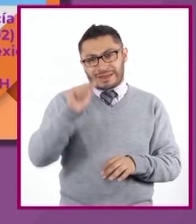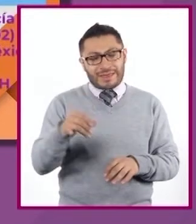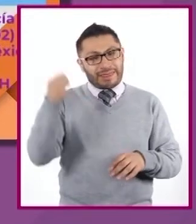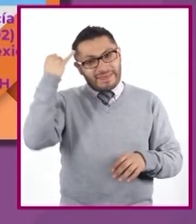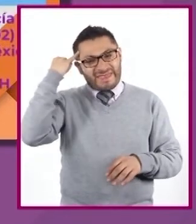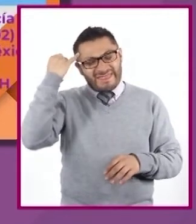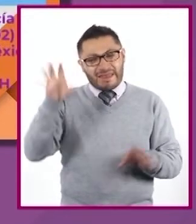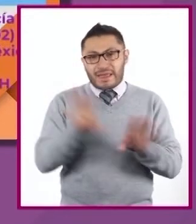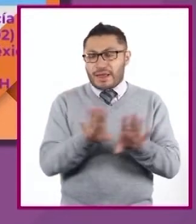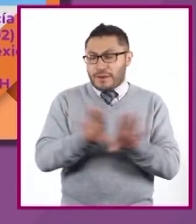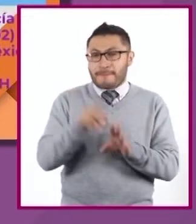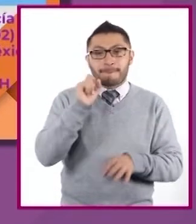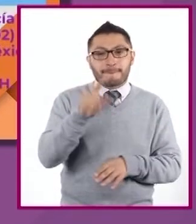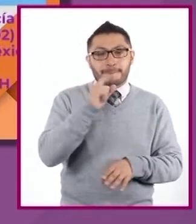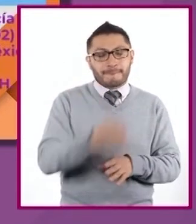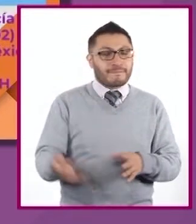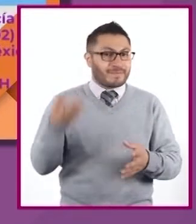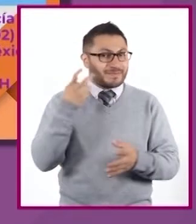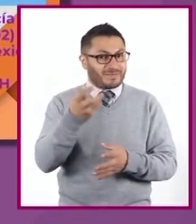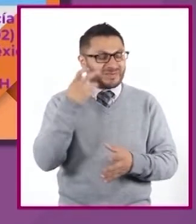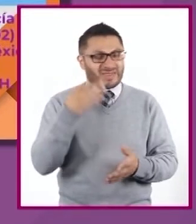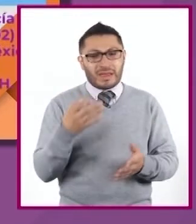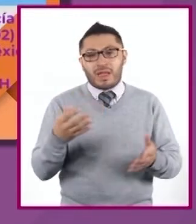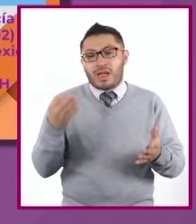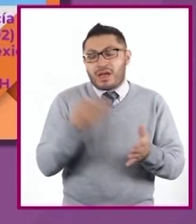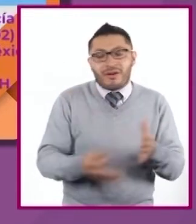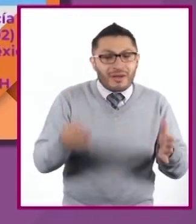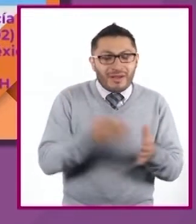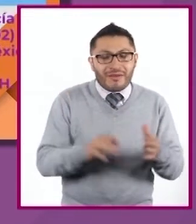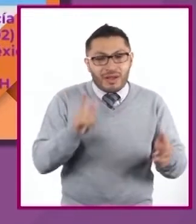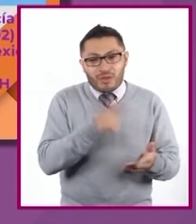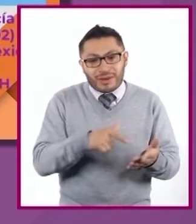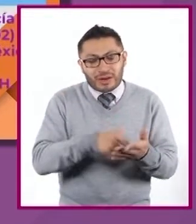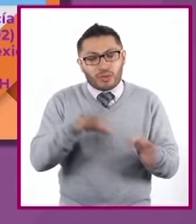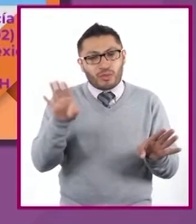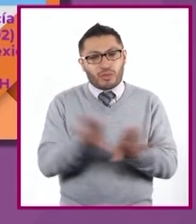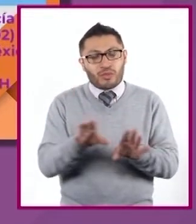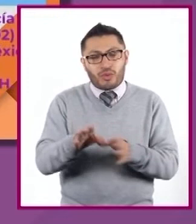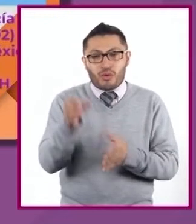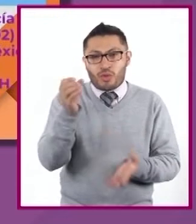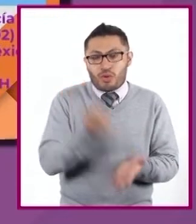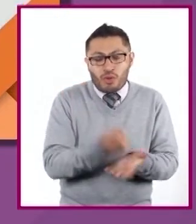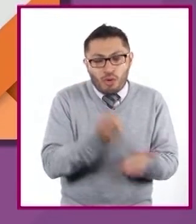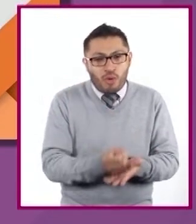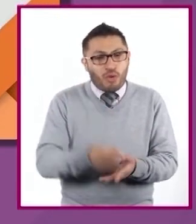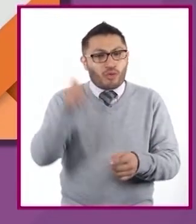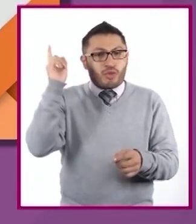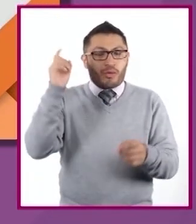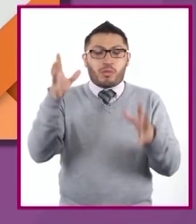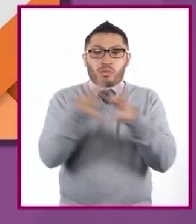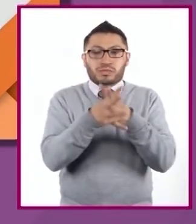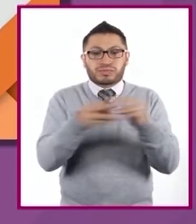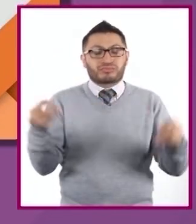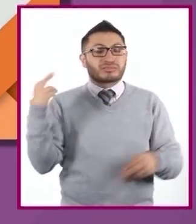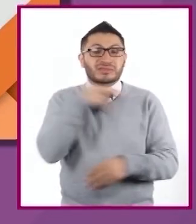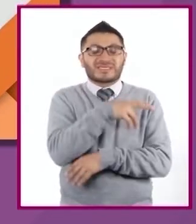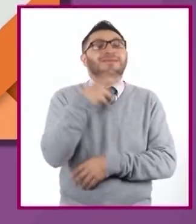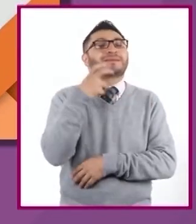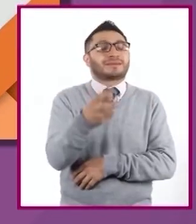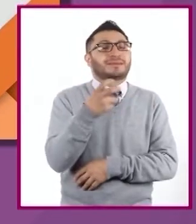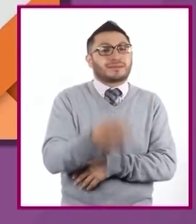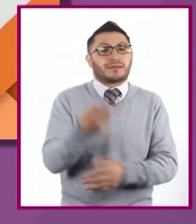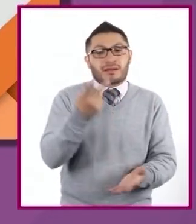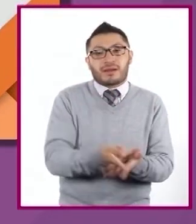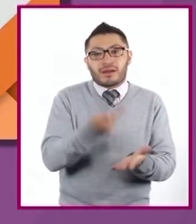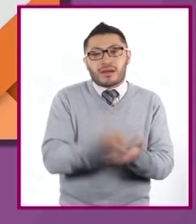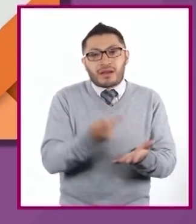como la escasez de este tipo de yacimientos, provocaron que los placeres de oro pronto se agotaran. Así, la plata